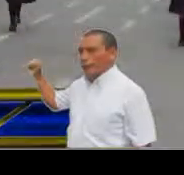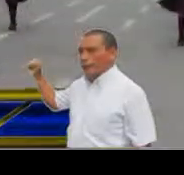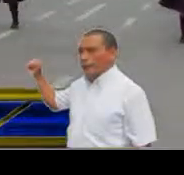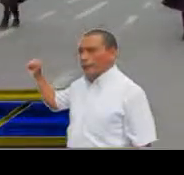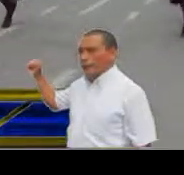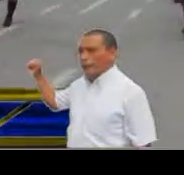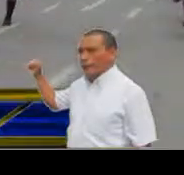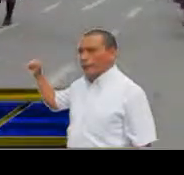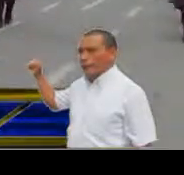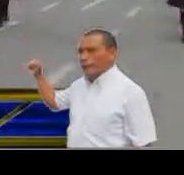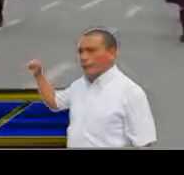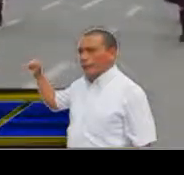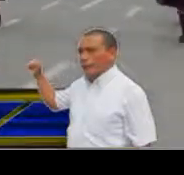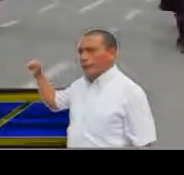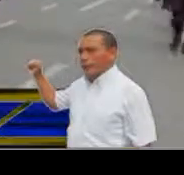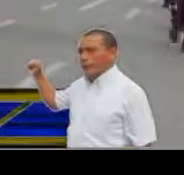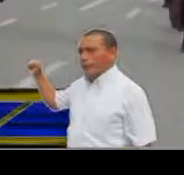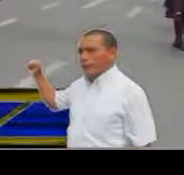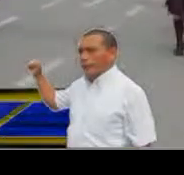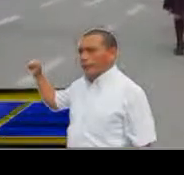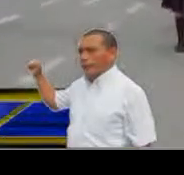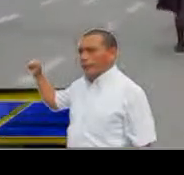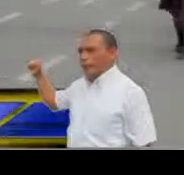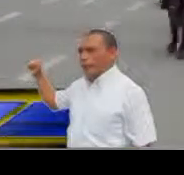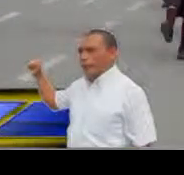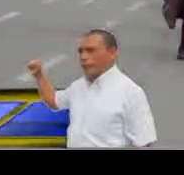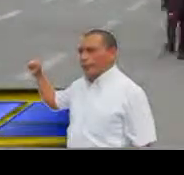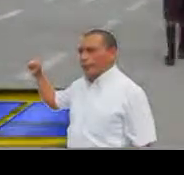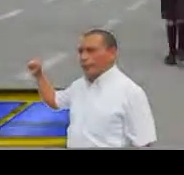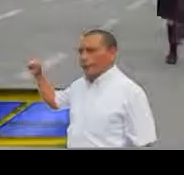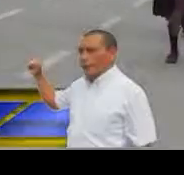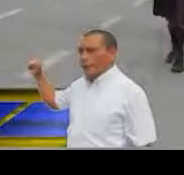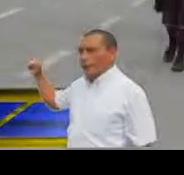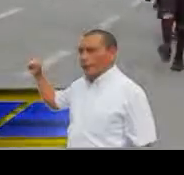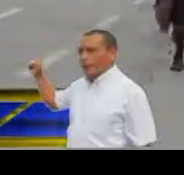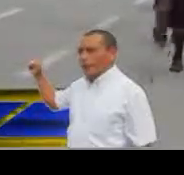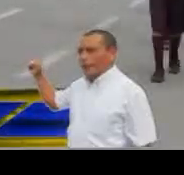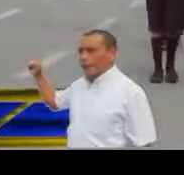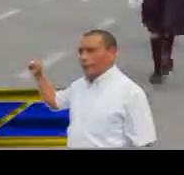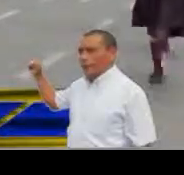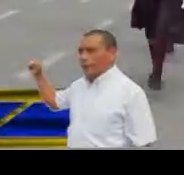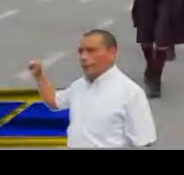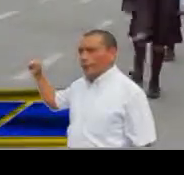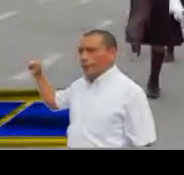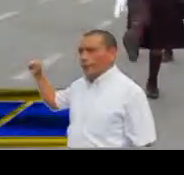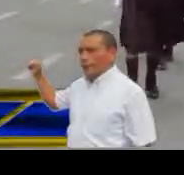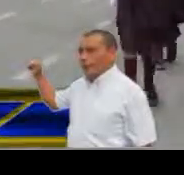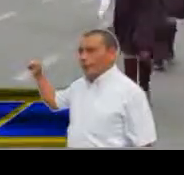La institución educativa privada, San Antonio Abad. El centro de...